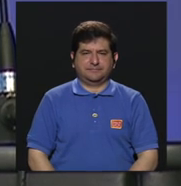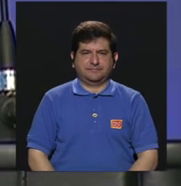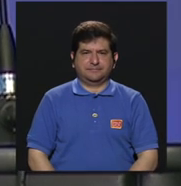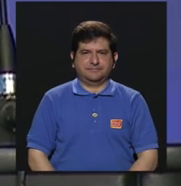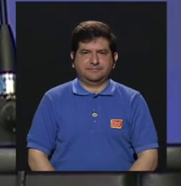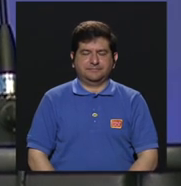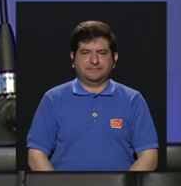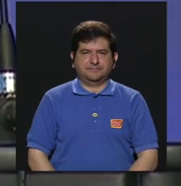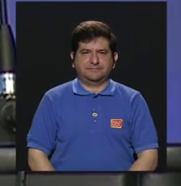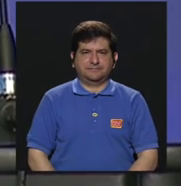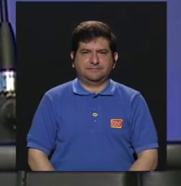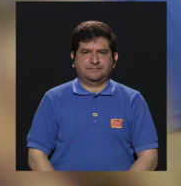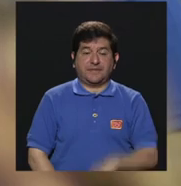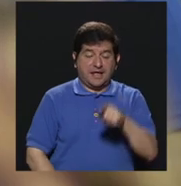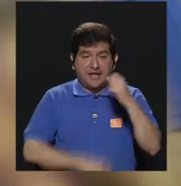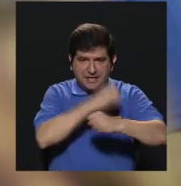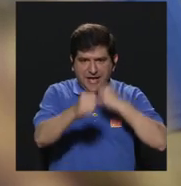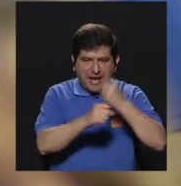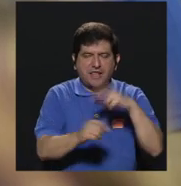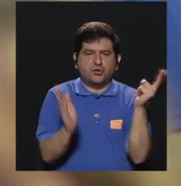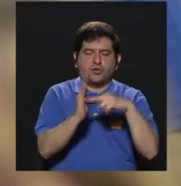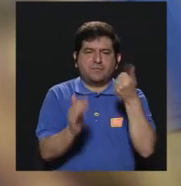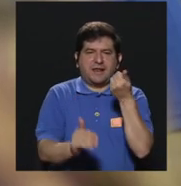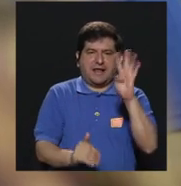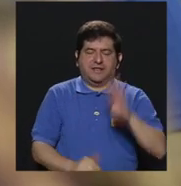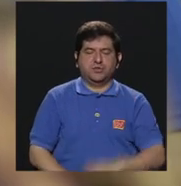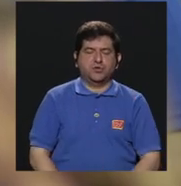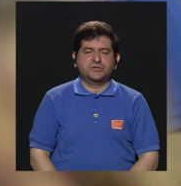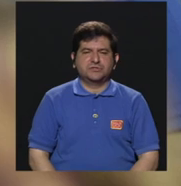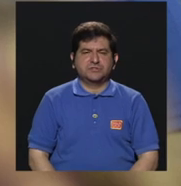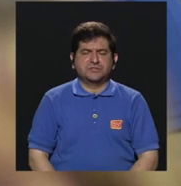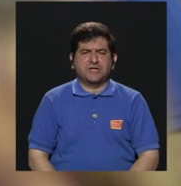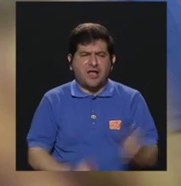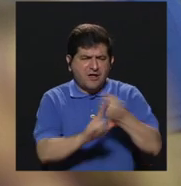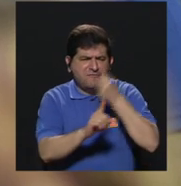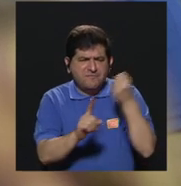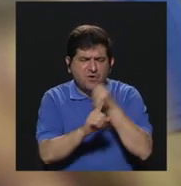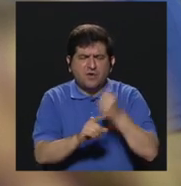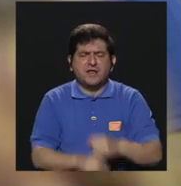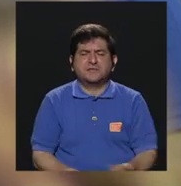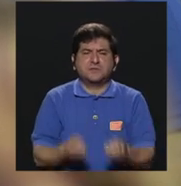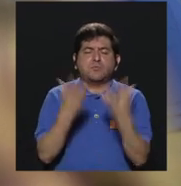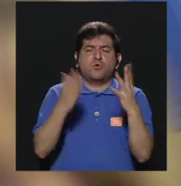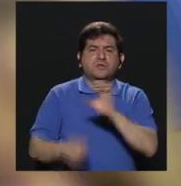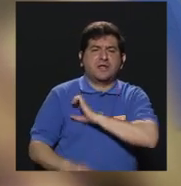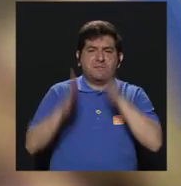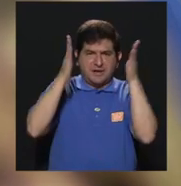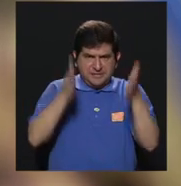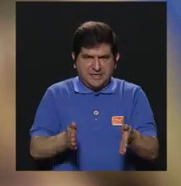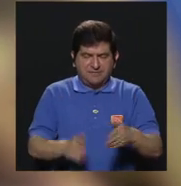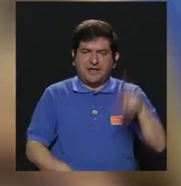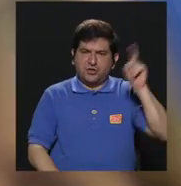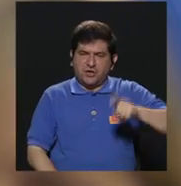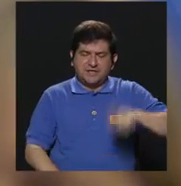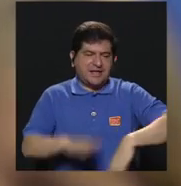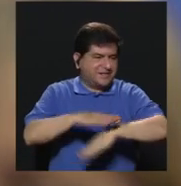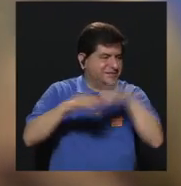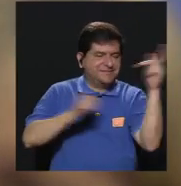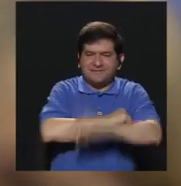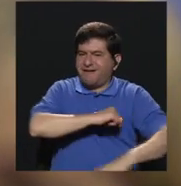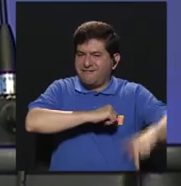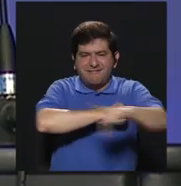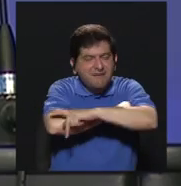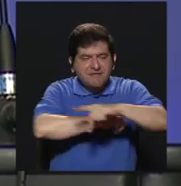de 2014. La violencia delictiva obligó a muchos salvadoreños y salvadoreñas a abandonar el